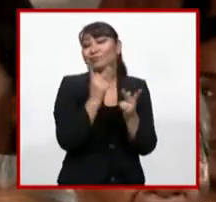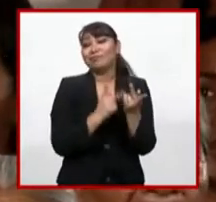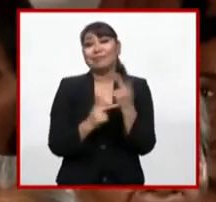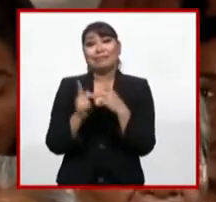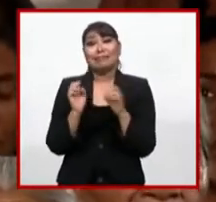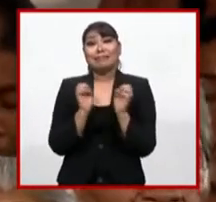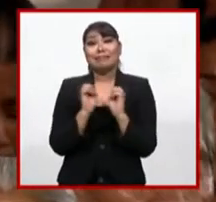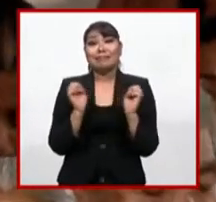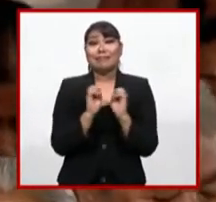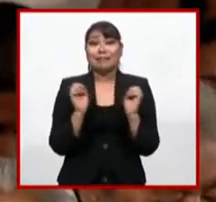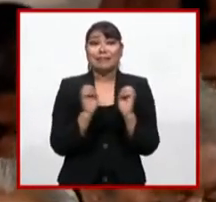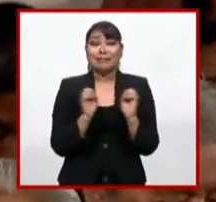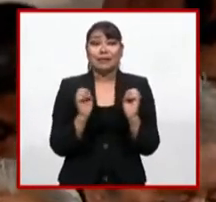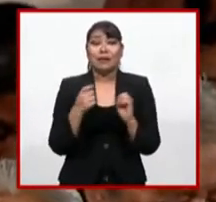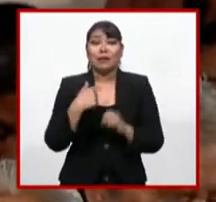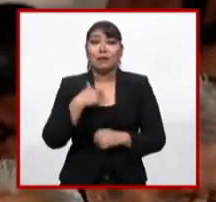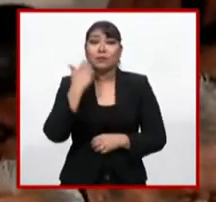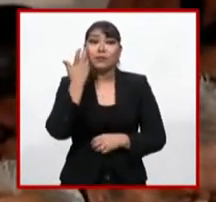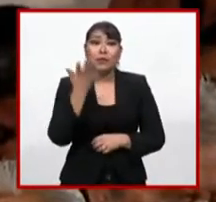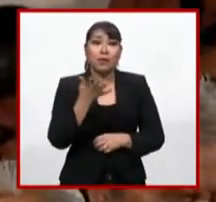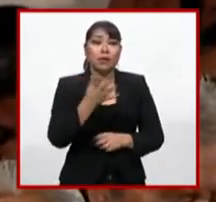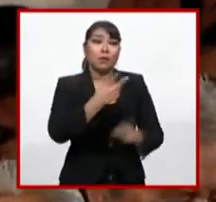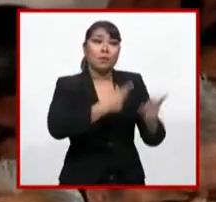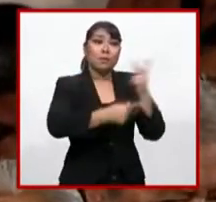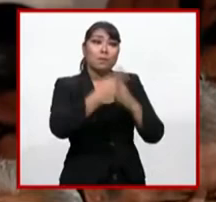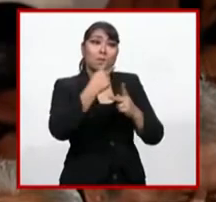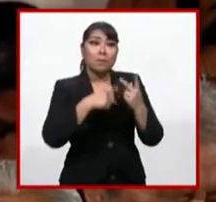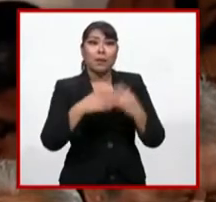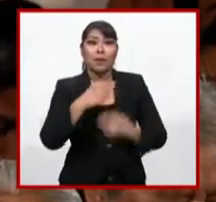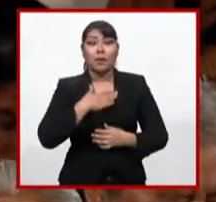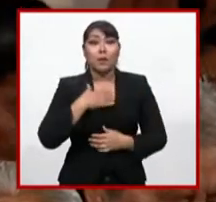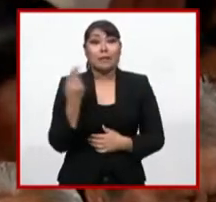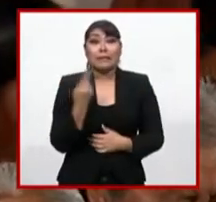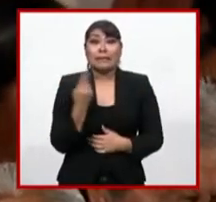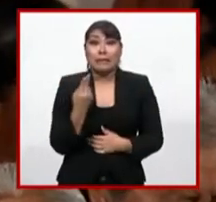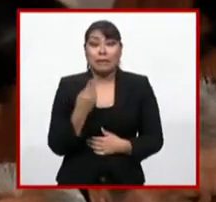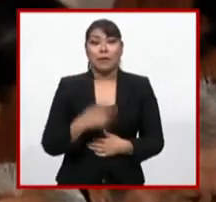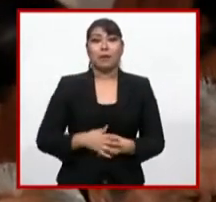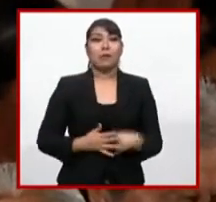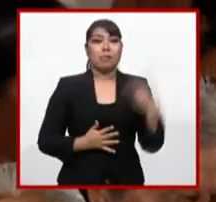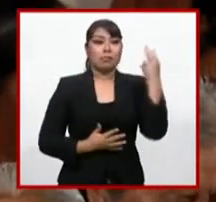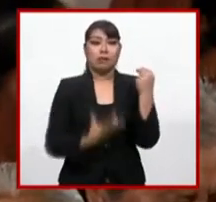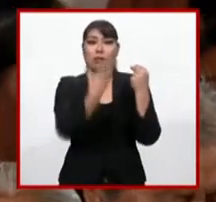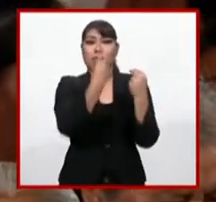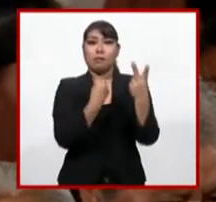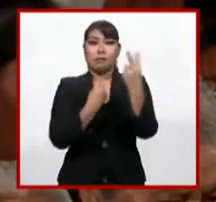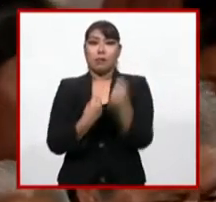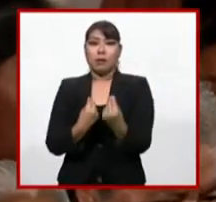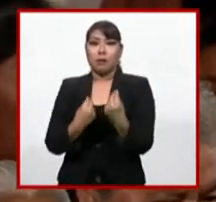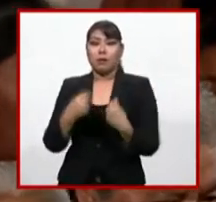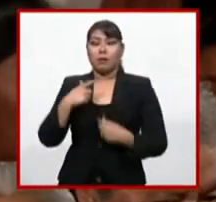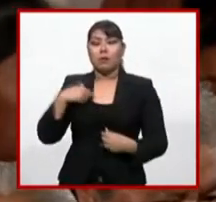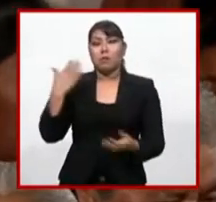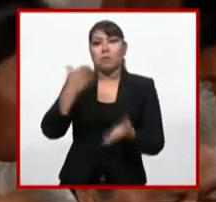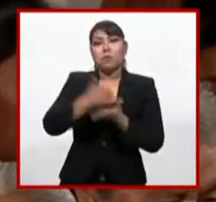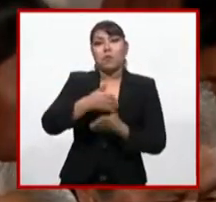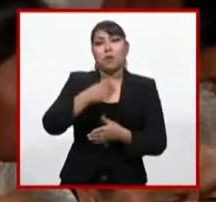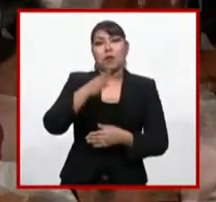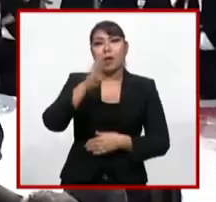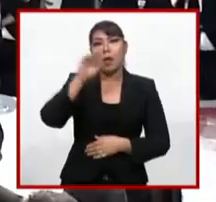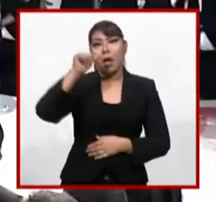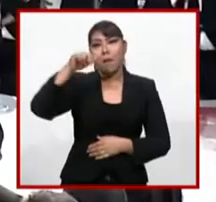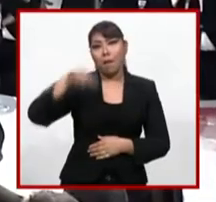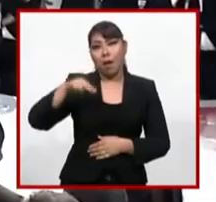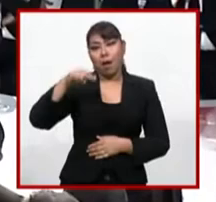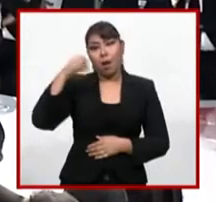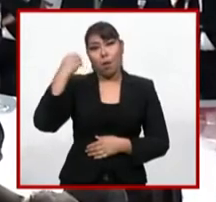Desgraciadamente no pude accesar a un crédito como el que yo necesitaba. Me acerco a Ban Oaxaca y oh sorpresa,